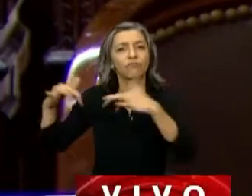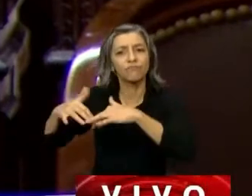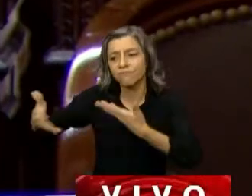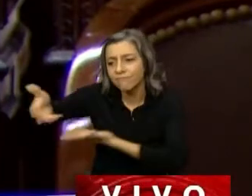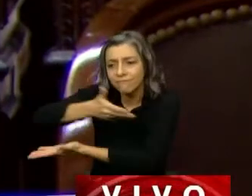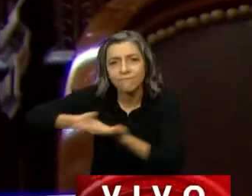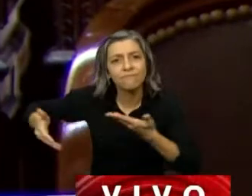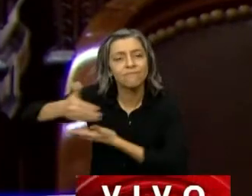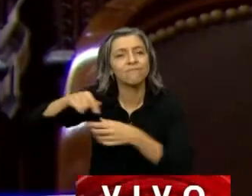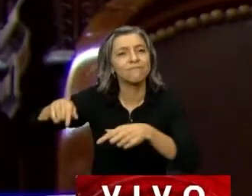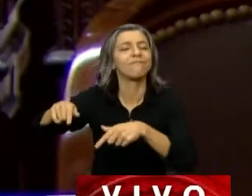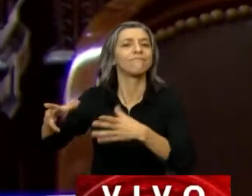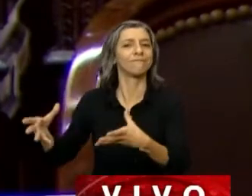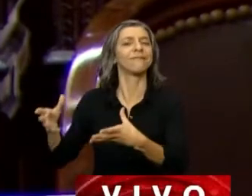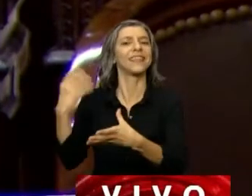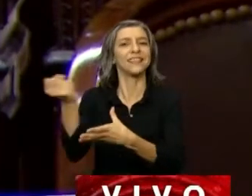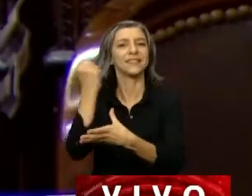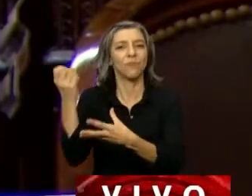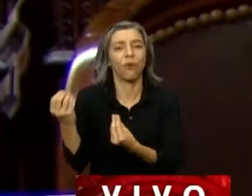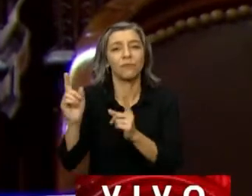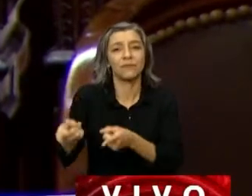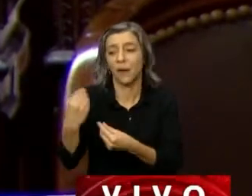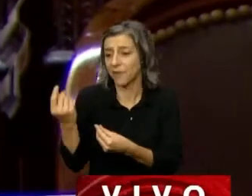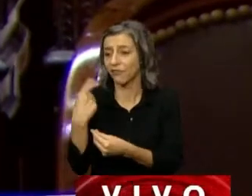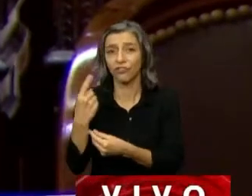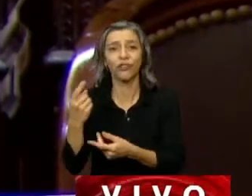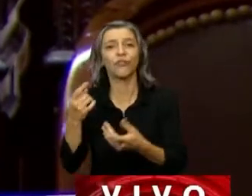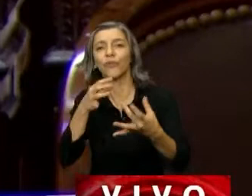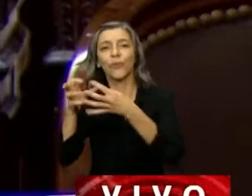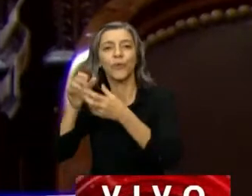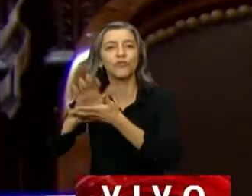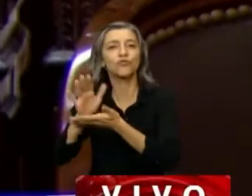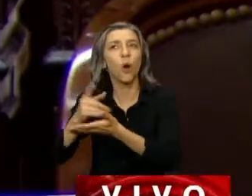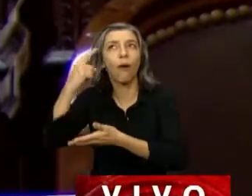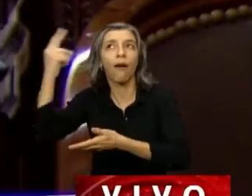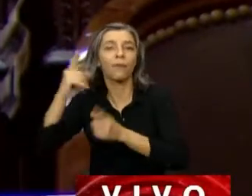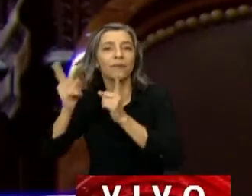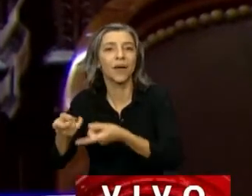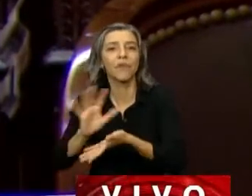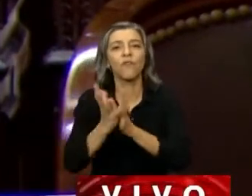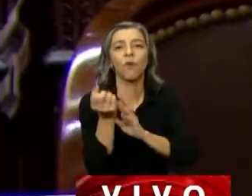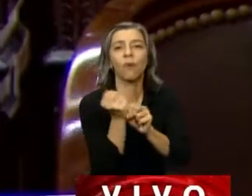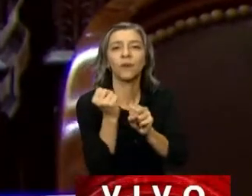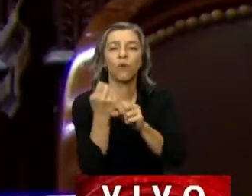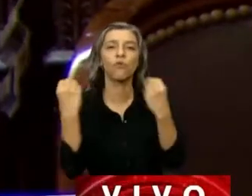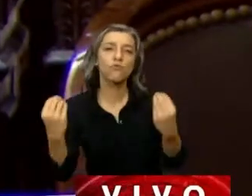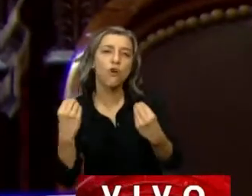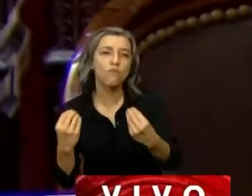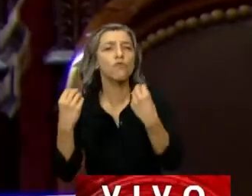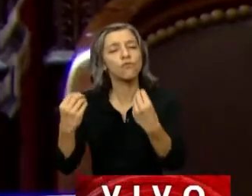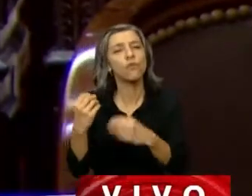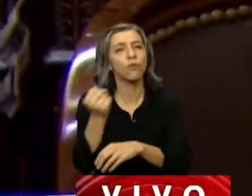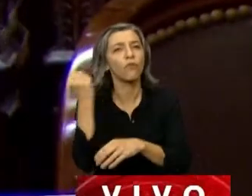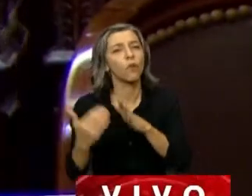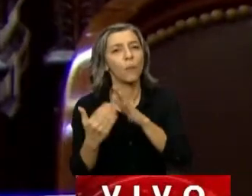la forma, pero también desde el modo de hacer las cosas. Acá es donde creo que tenemos el mayor problema, porque hablamos de una producción de